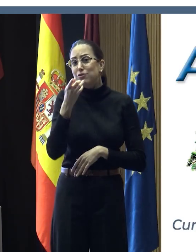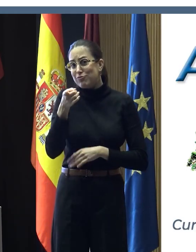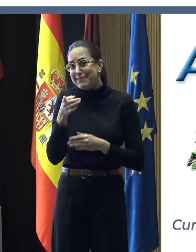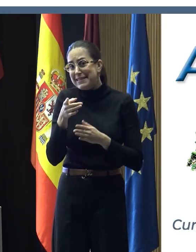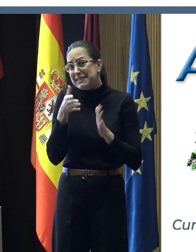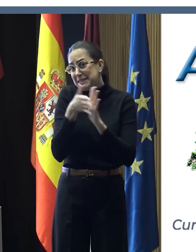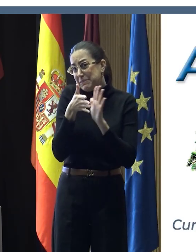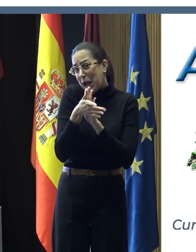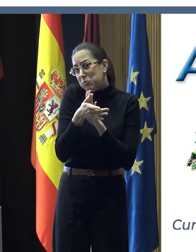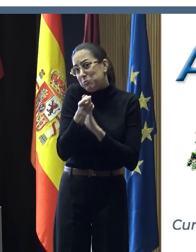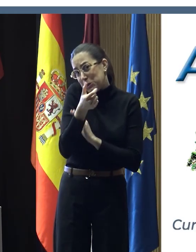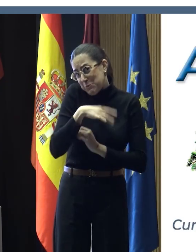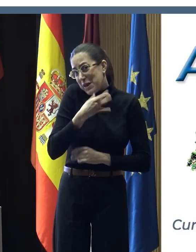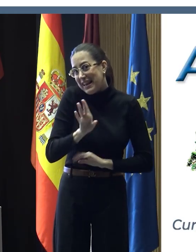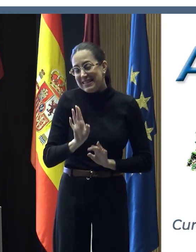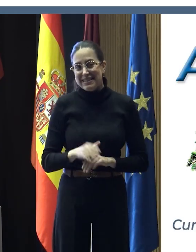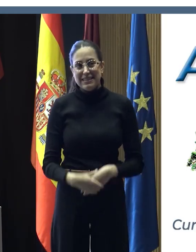gracias.